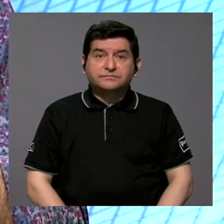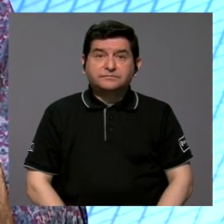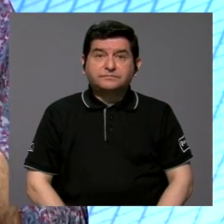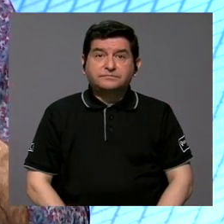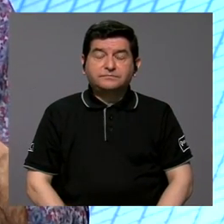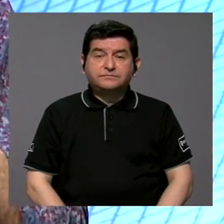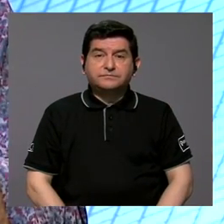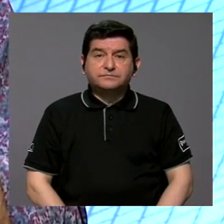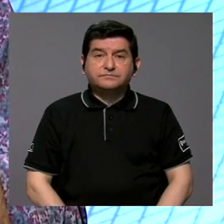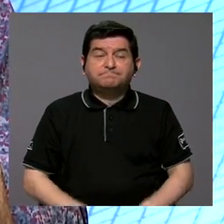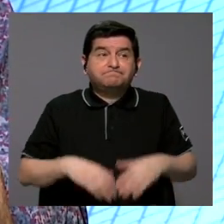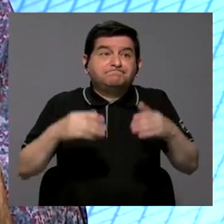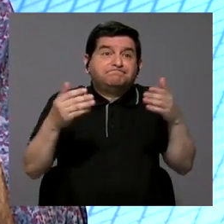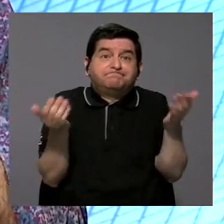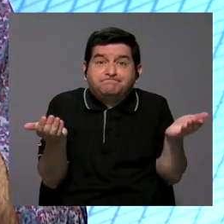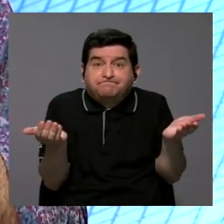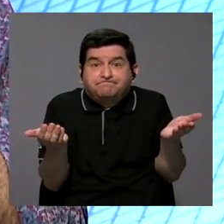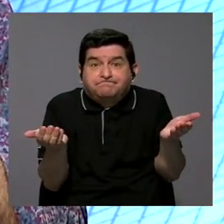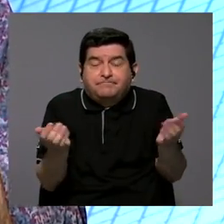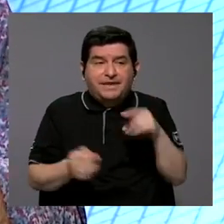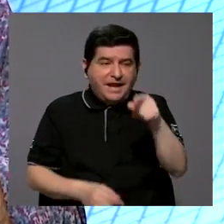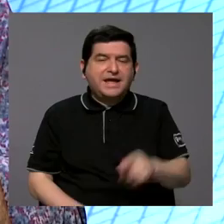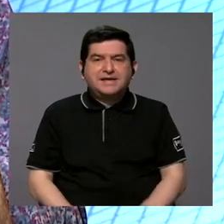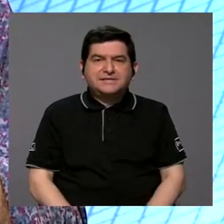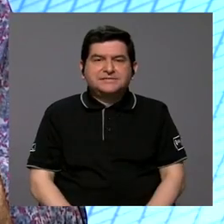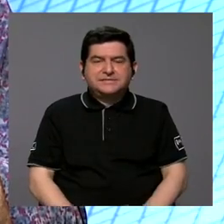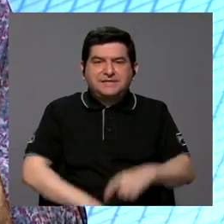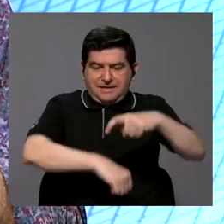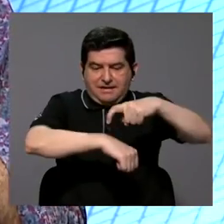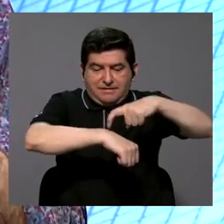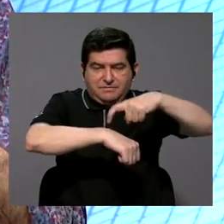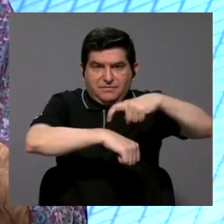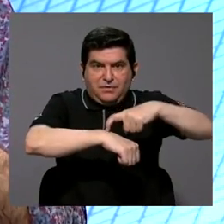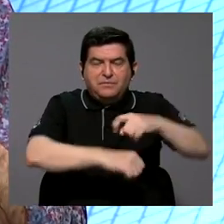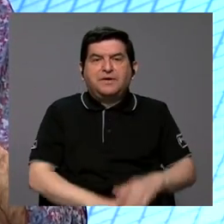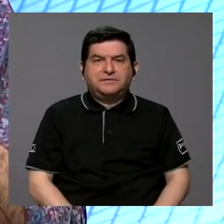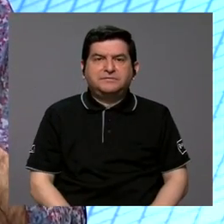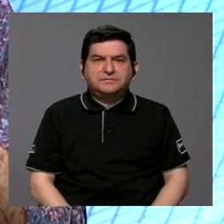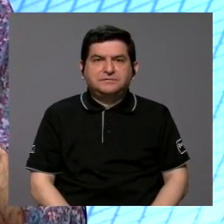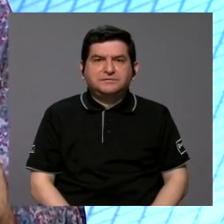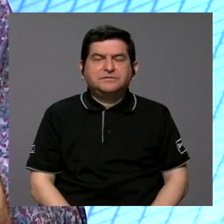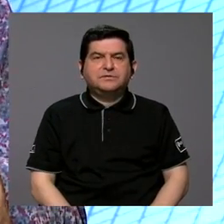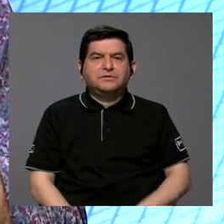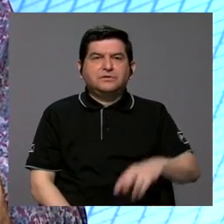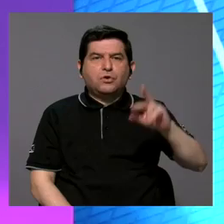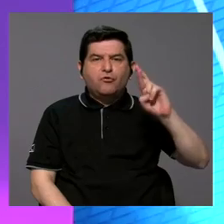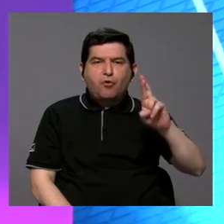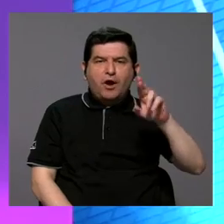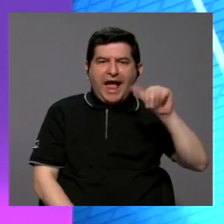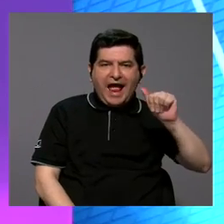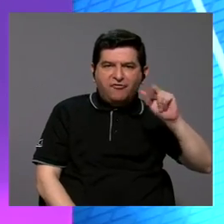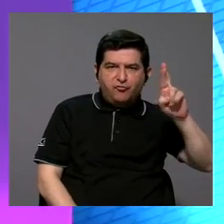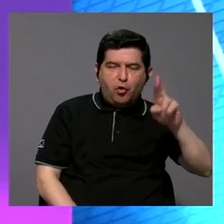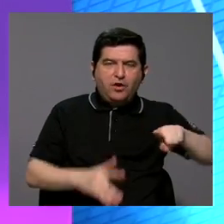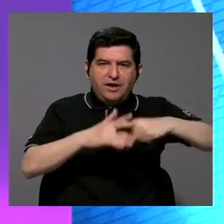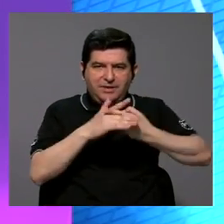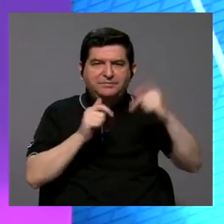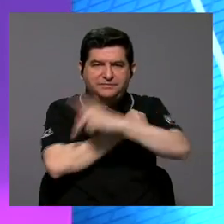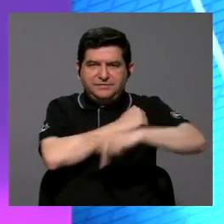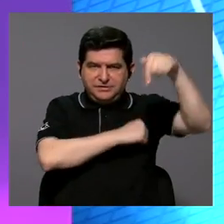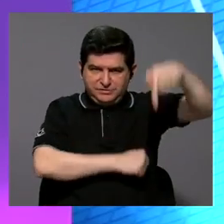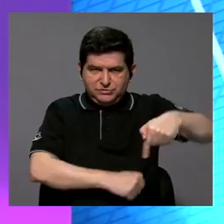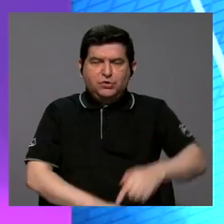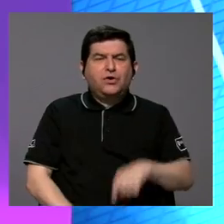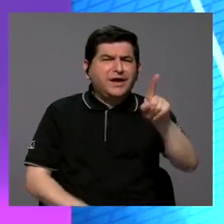pues de ahí, esa era la fecha, precisamente los tiempos en los que el rock and roll empezó en este país. Y